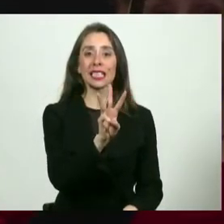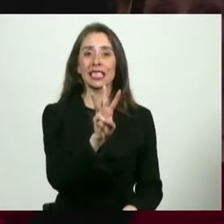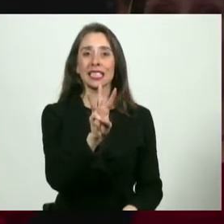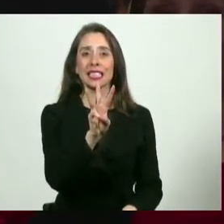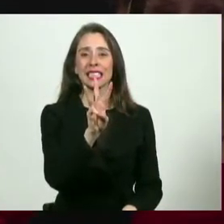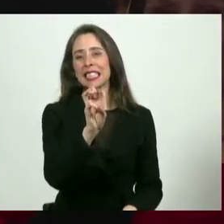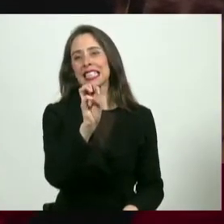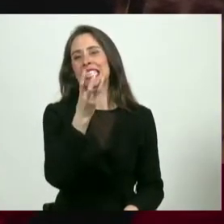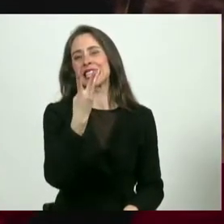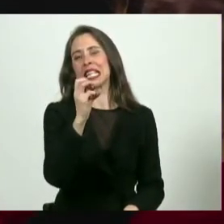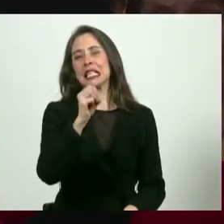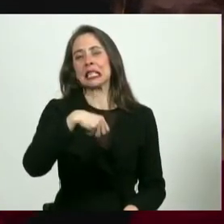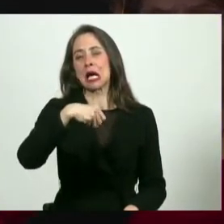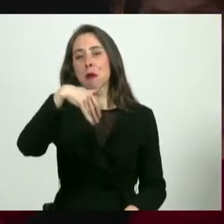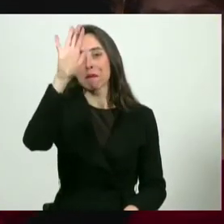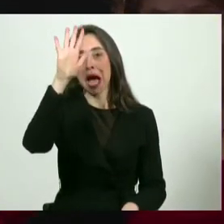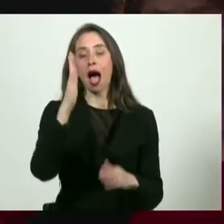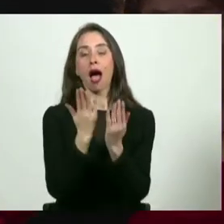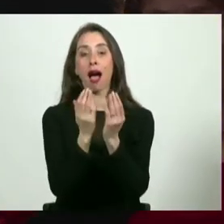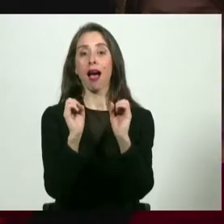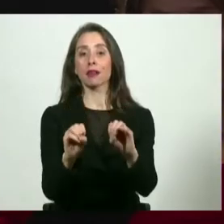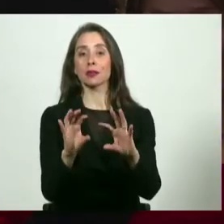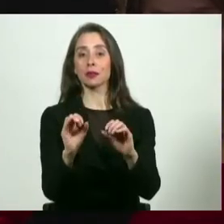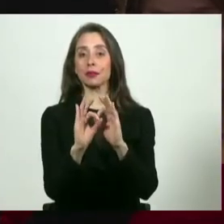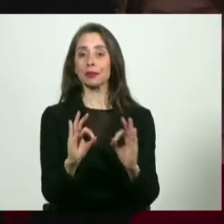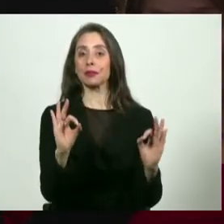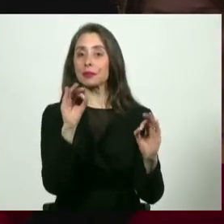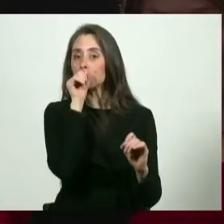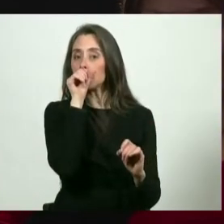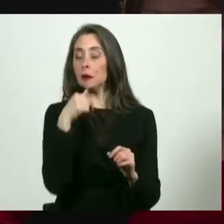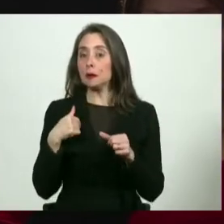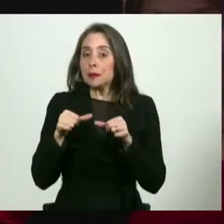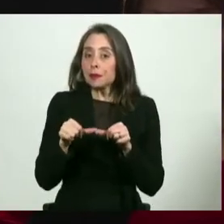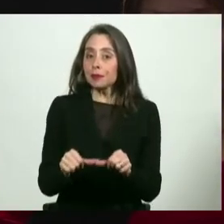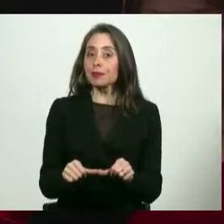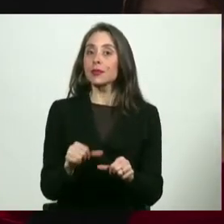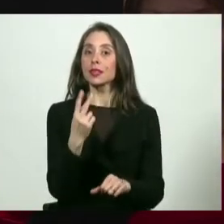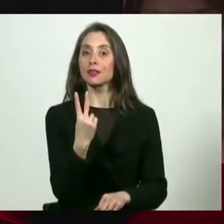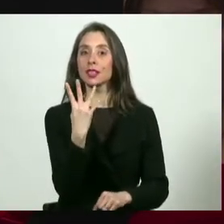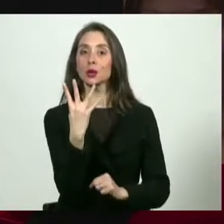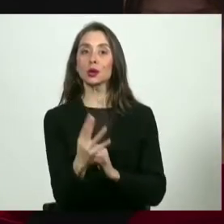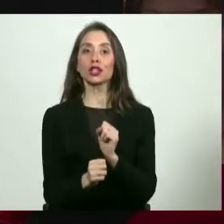la Convención de Derechos Humanos de Discapacidad, y lo otro que